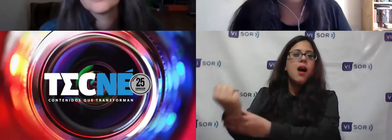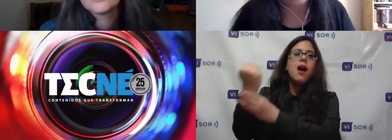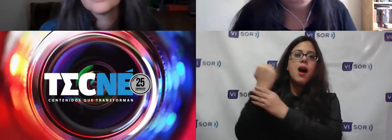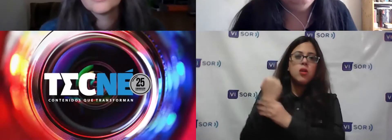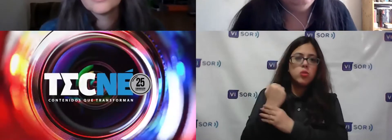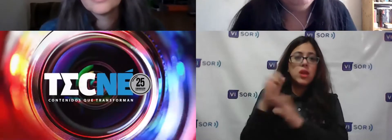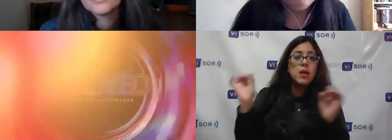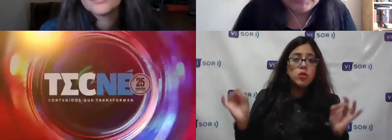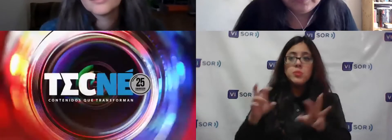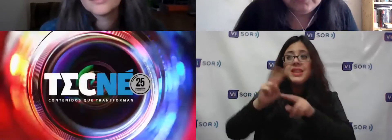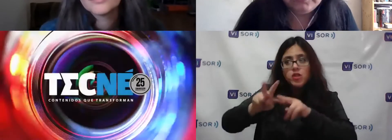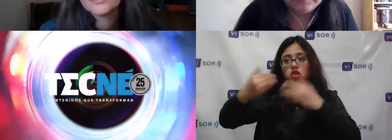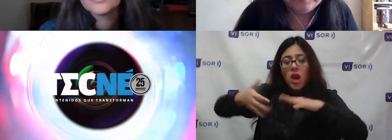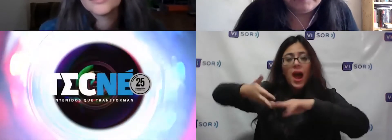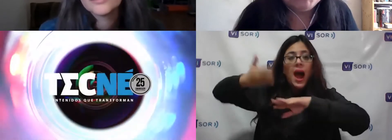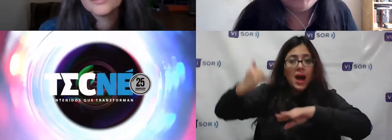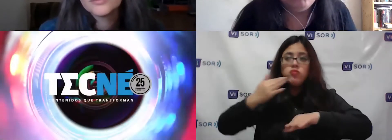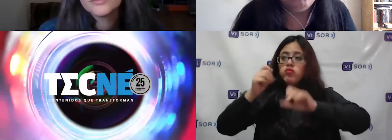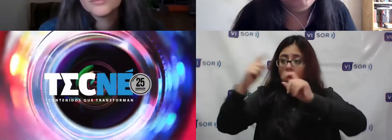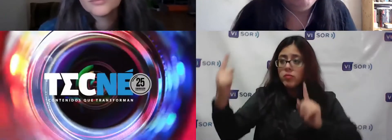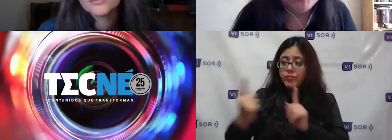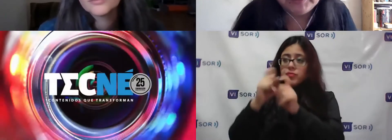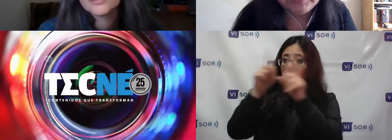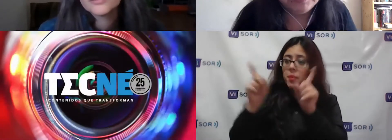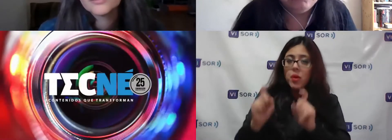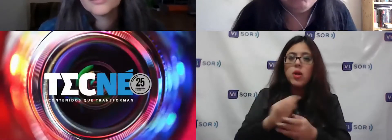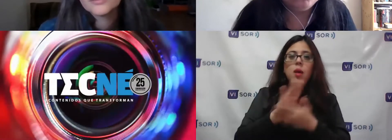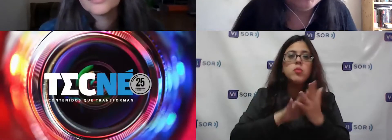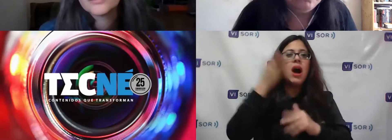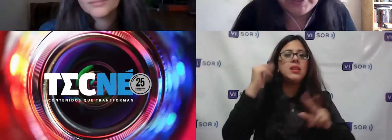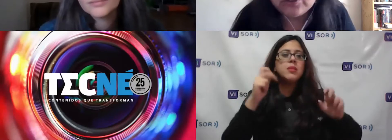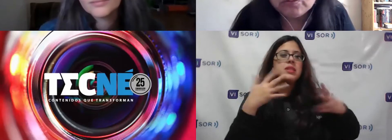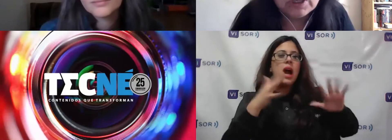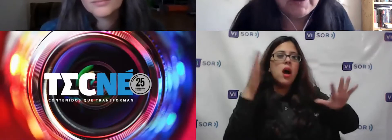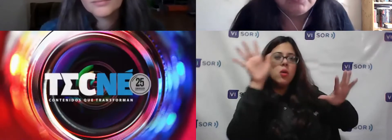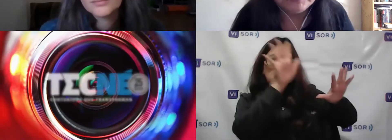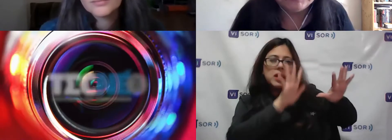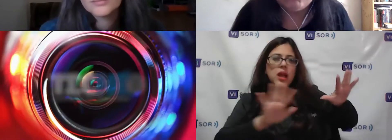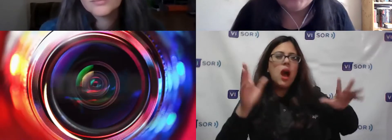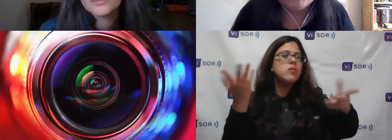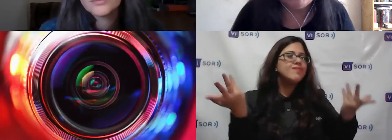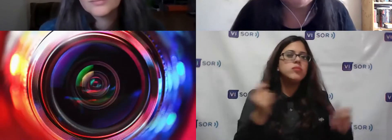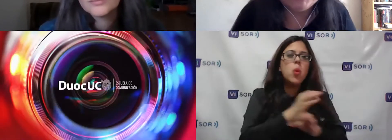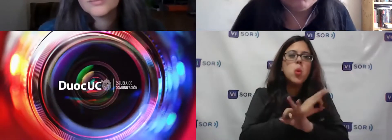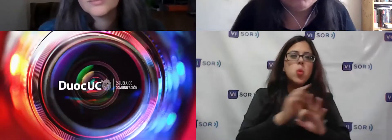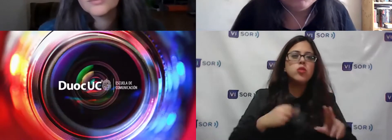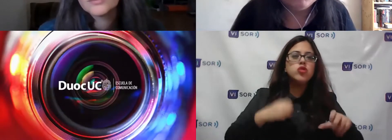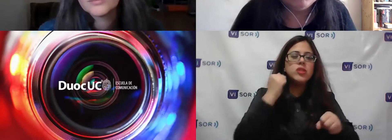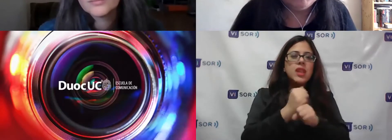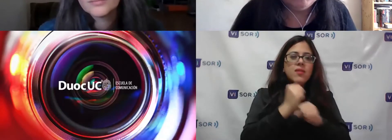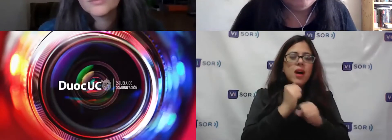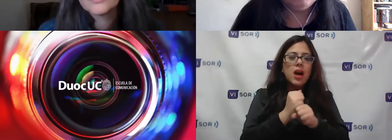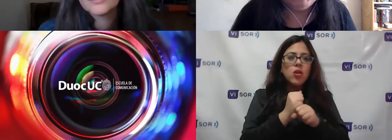y preguntarle no a veces era por un tipo de estética no chuta nunca ha hecho un trabajo de esta naturaleza con archivos